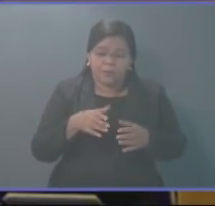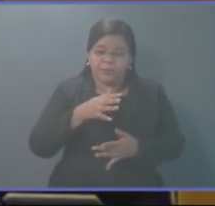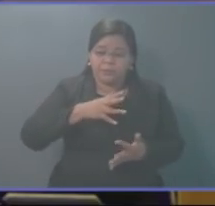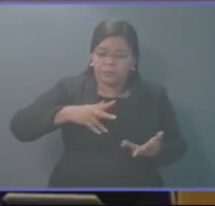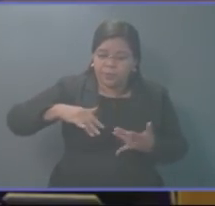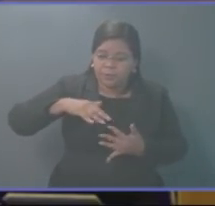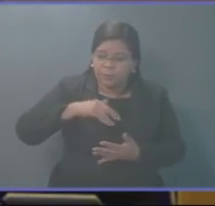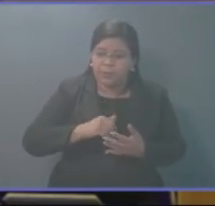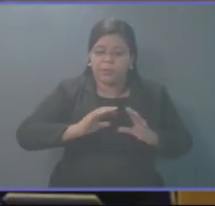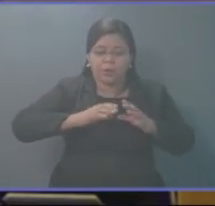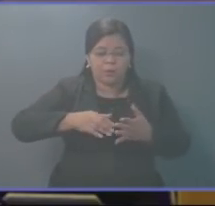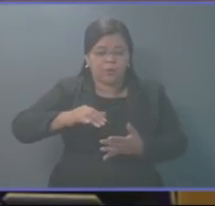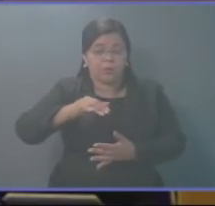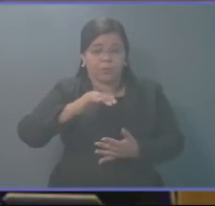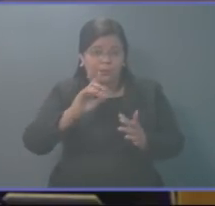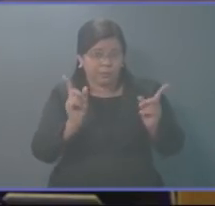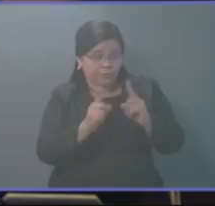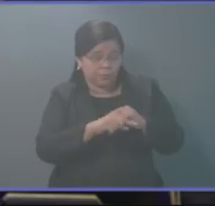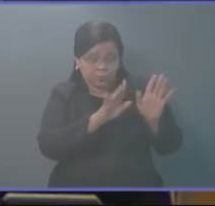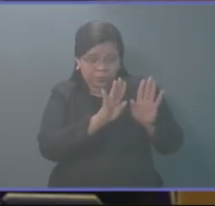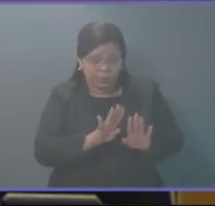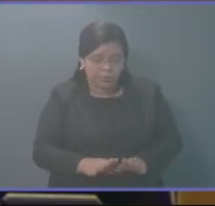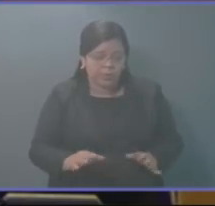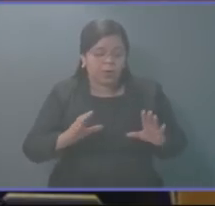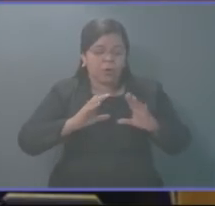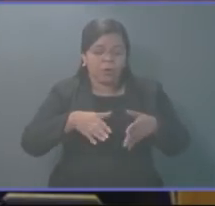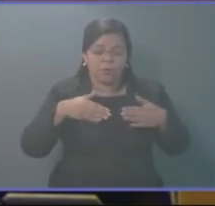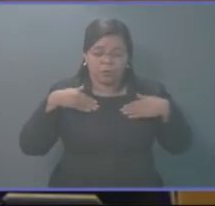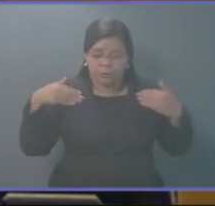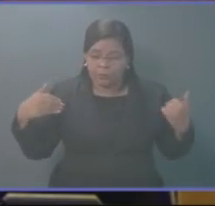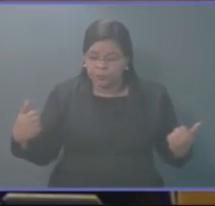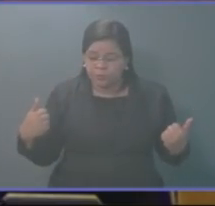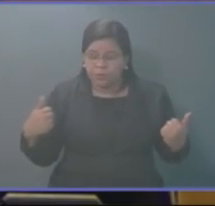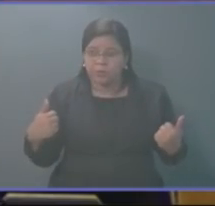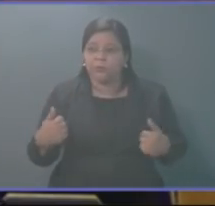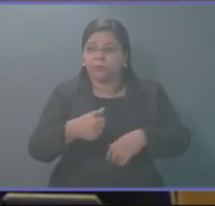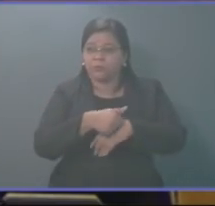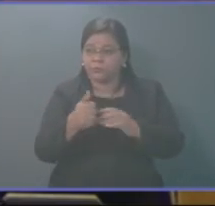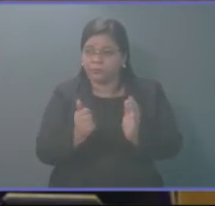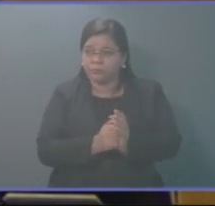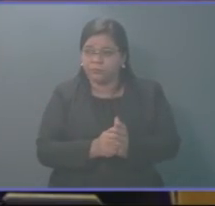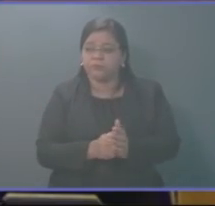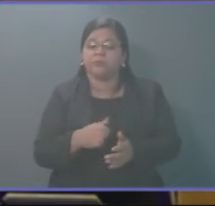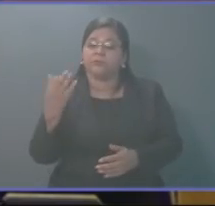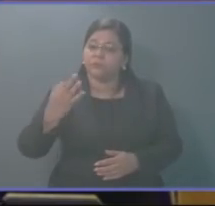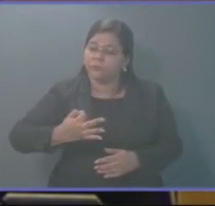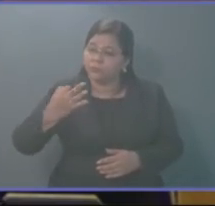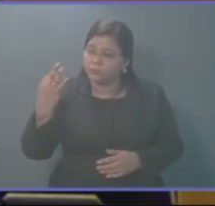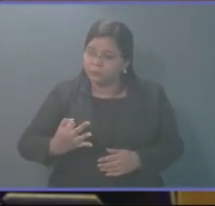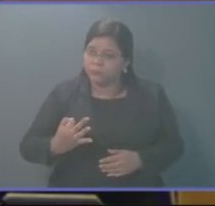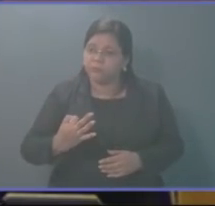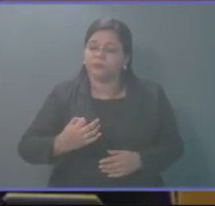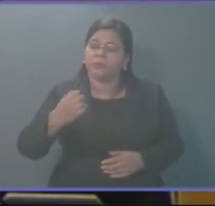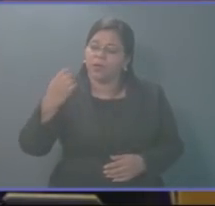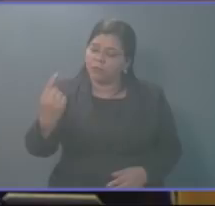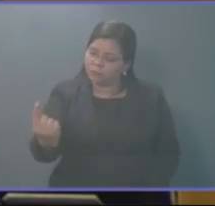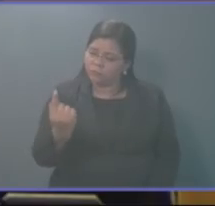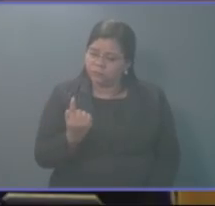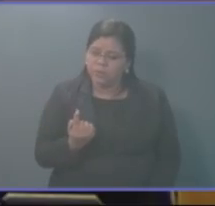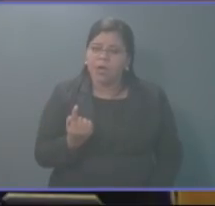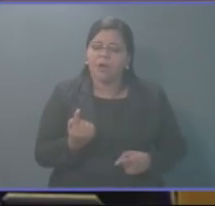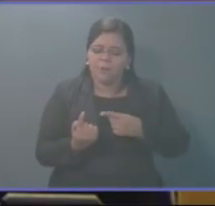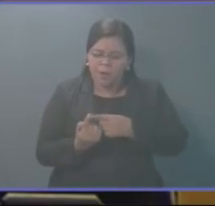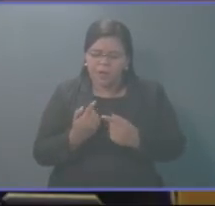Ambiente y Cambio Climático y de Salud de esta Asamblea han requerido de su presencia para que